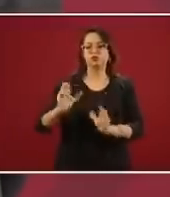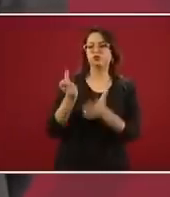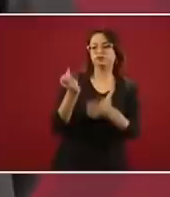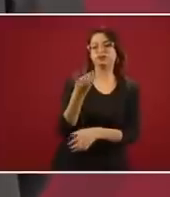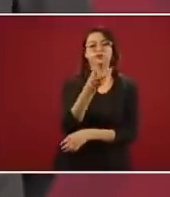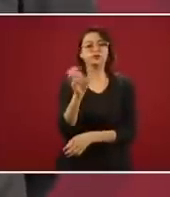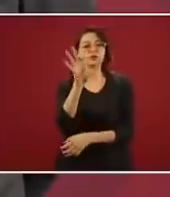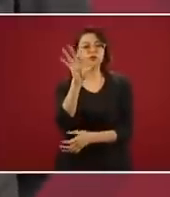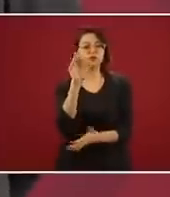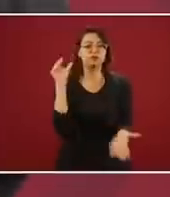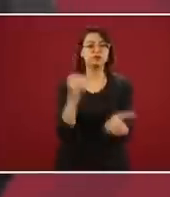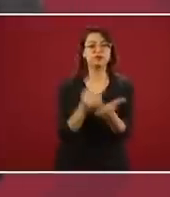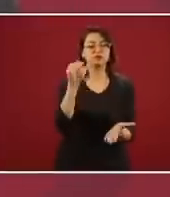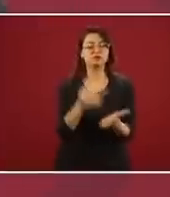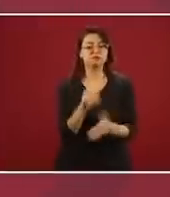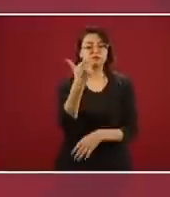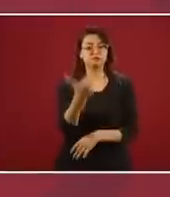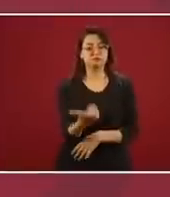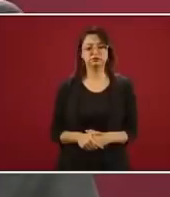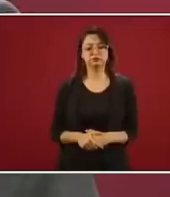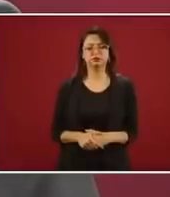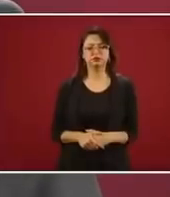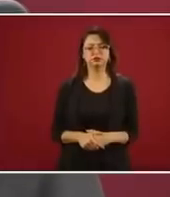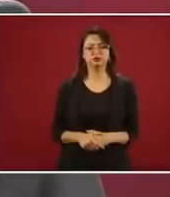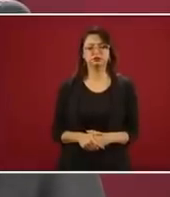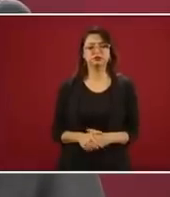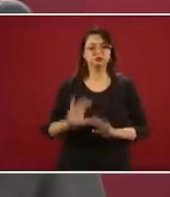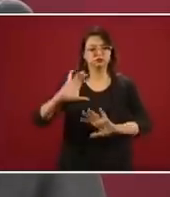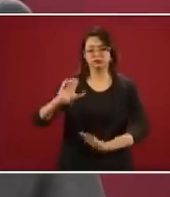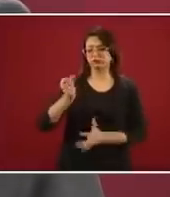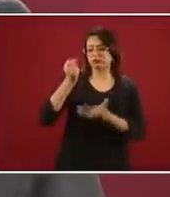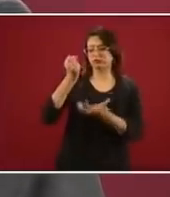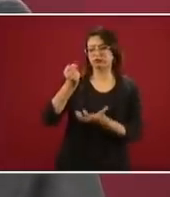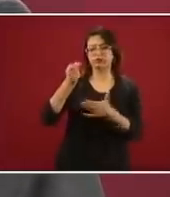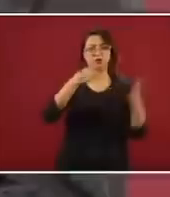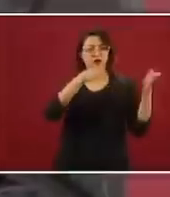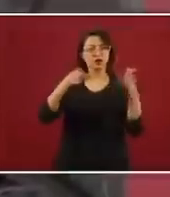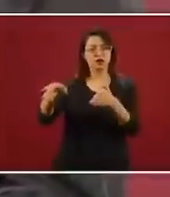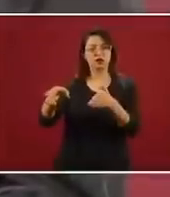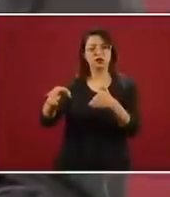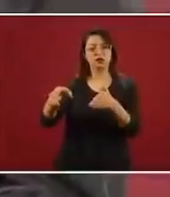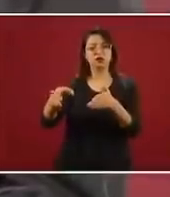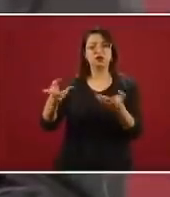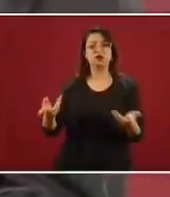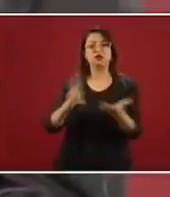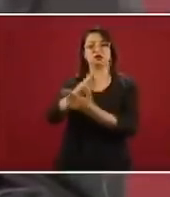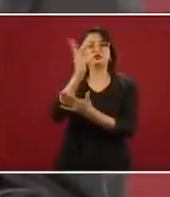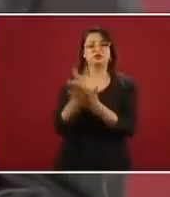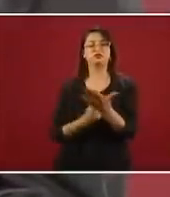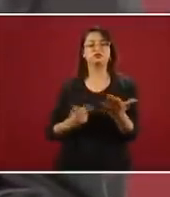340,000 millones de pesos. Se están destinando a programas de